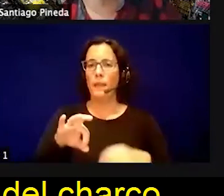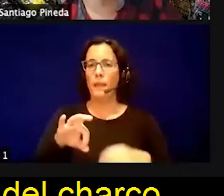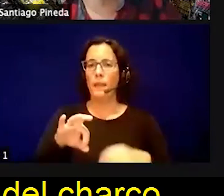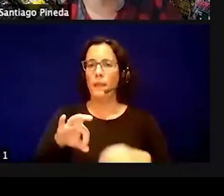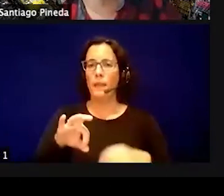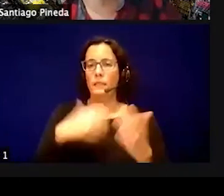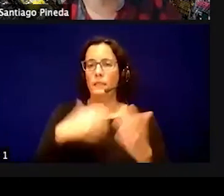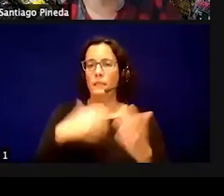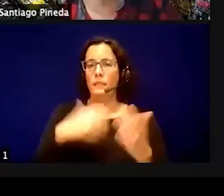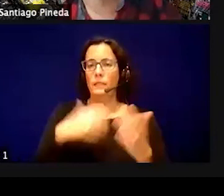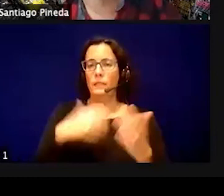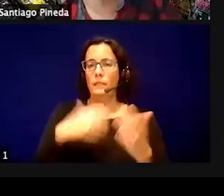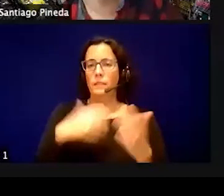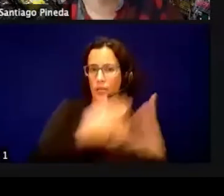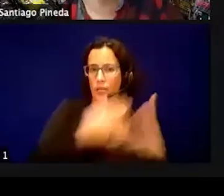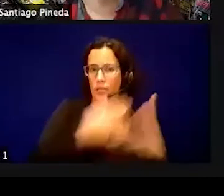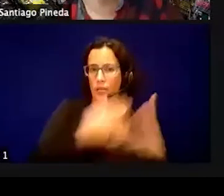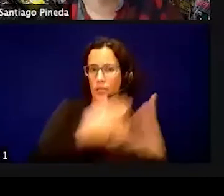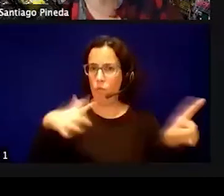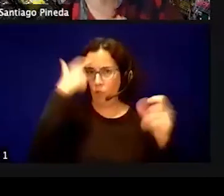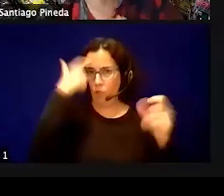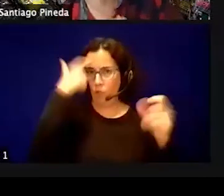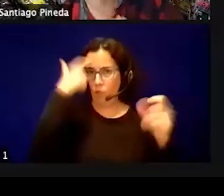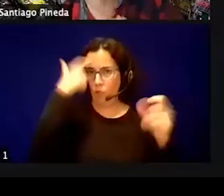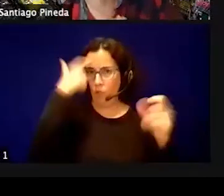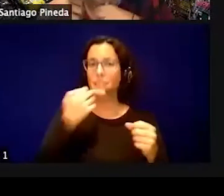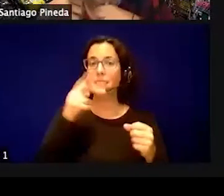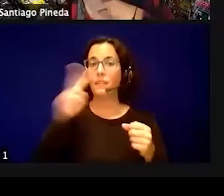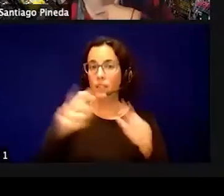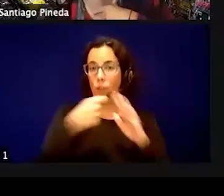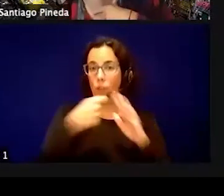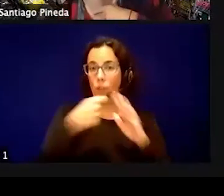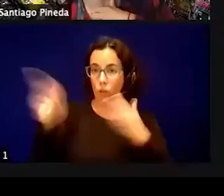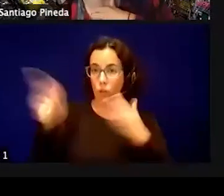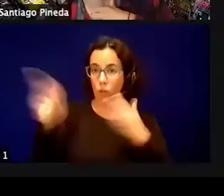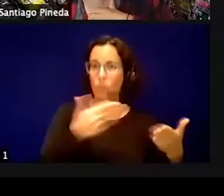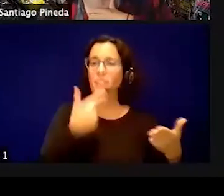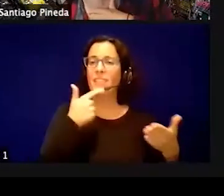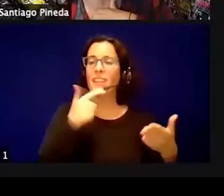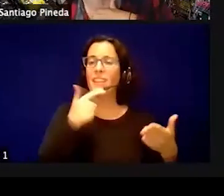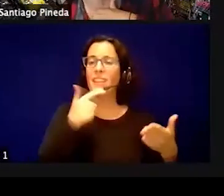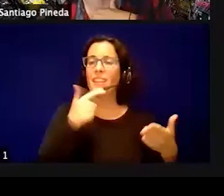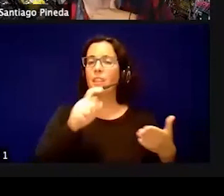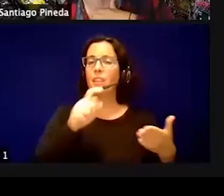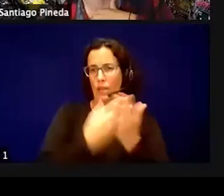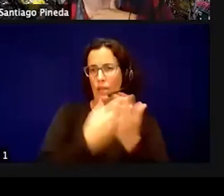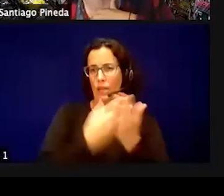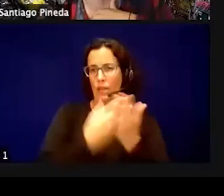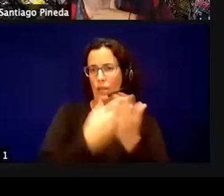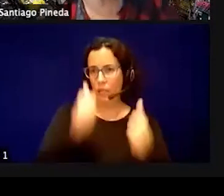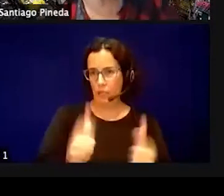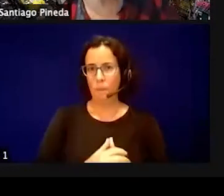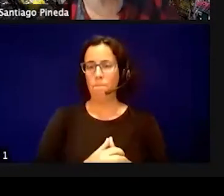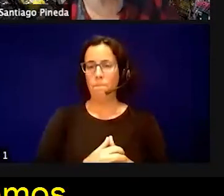tal y como siguiendo las instrucciones que aparecen en los correos de invitación que os llegan cada semana para participar en el foro.